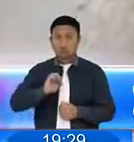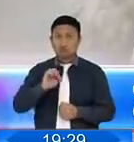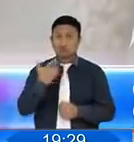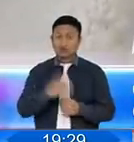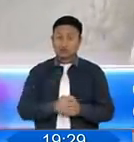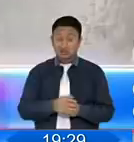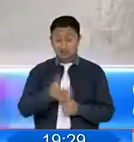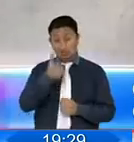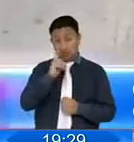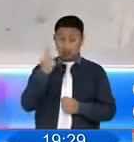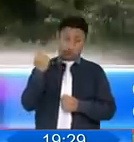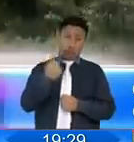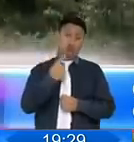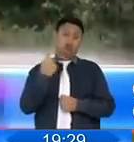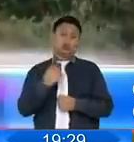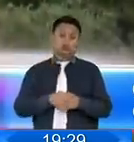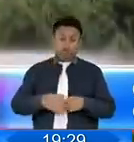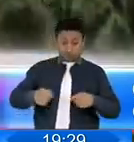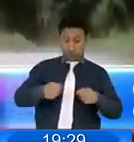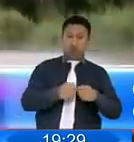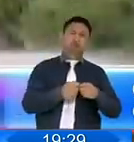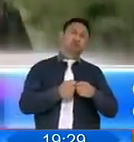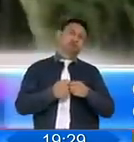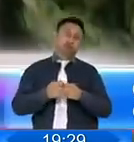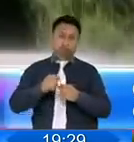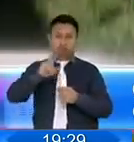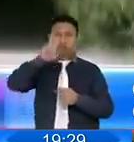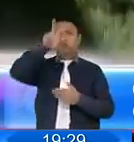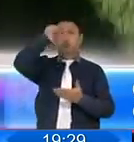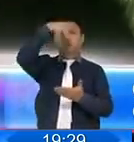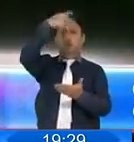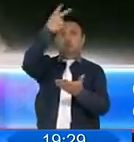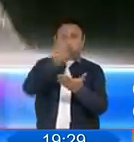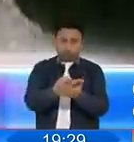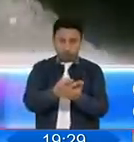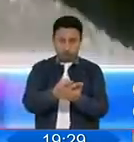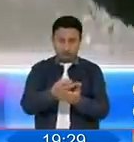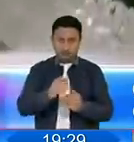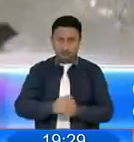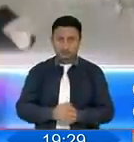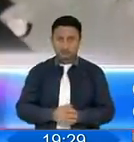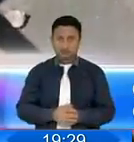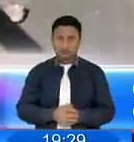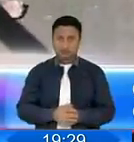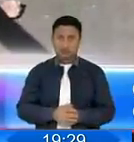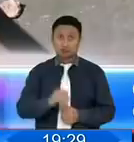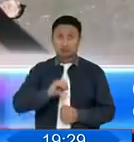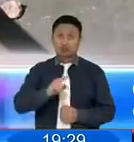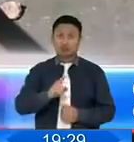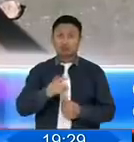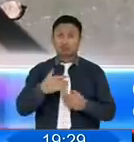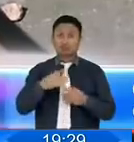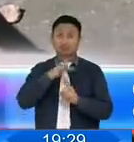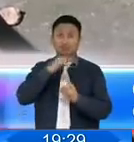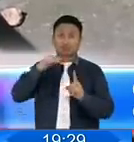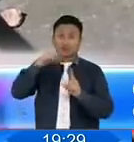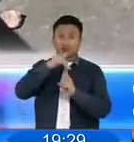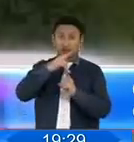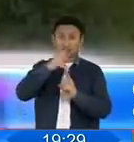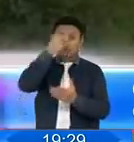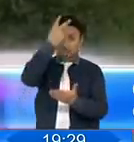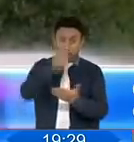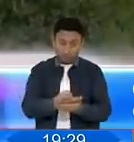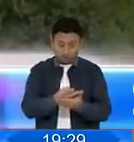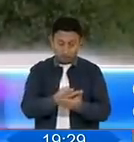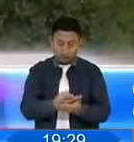encima, perdió el equilibrio y cayó en primera instancia a unos 10 metros. Hasta ahí todo bien, la vegetación amortiguó la caída. Cuando en medio